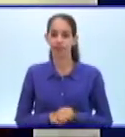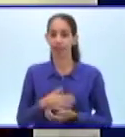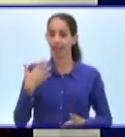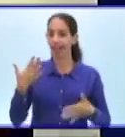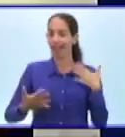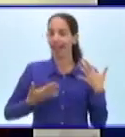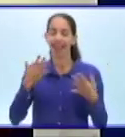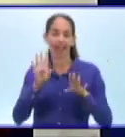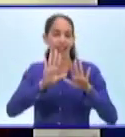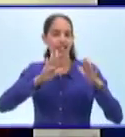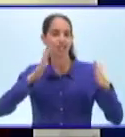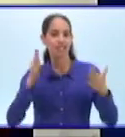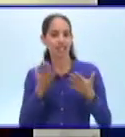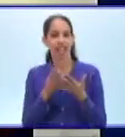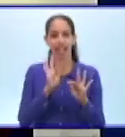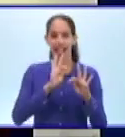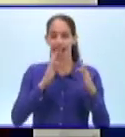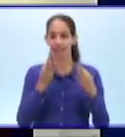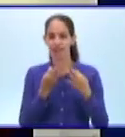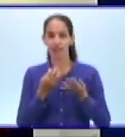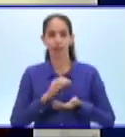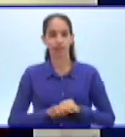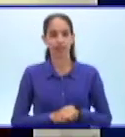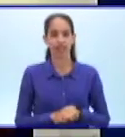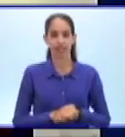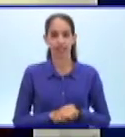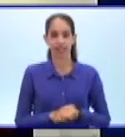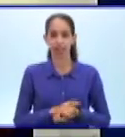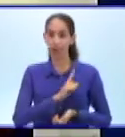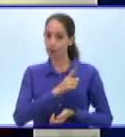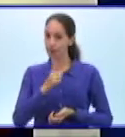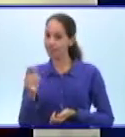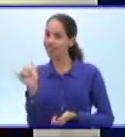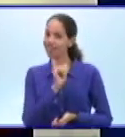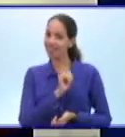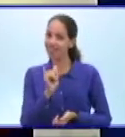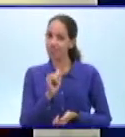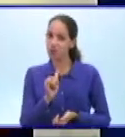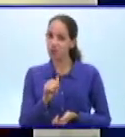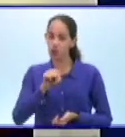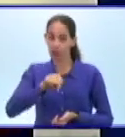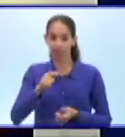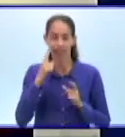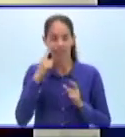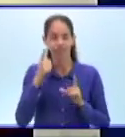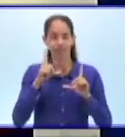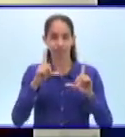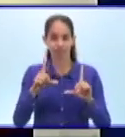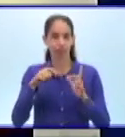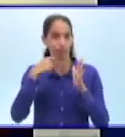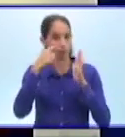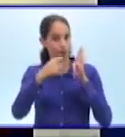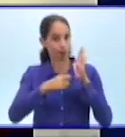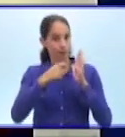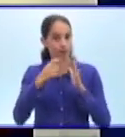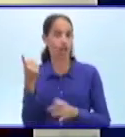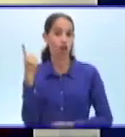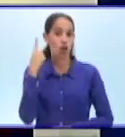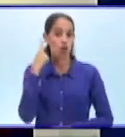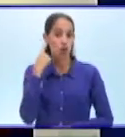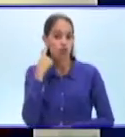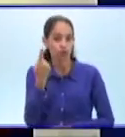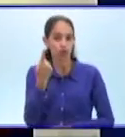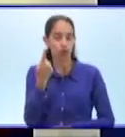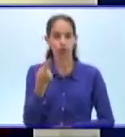pues para ustedes es también este material. ¿Qué les propongo? Que lo escuchen, lo visualicen